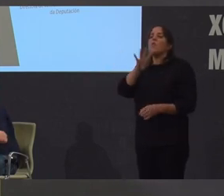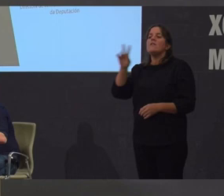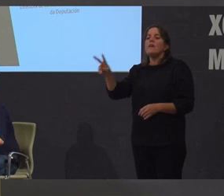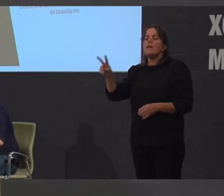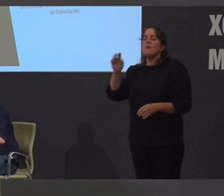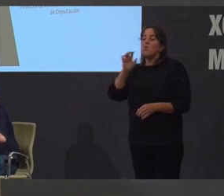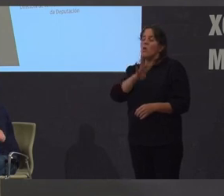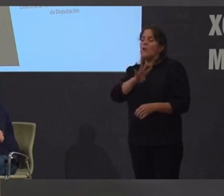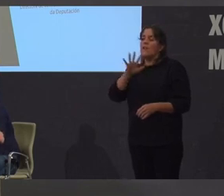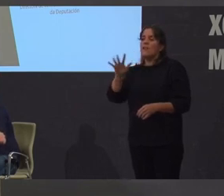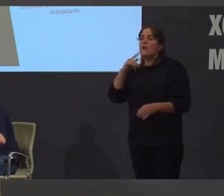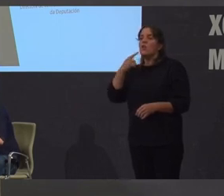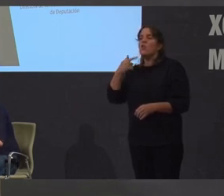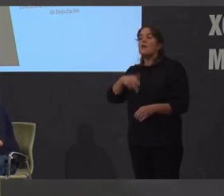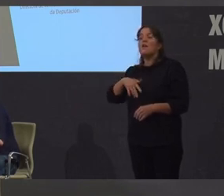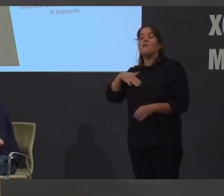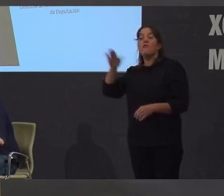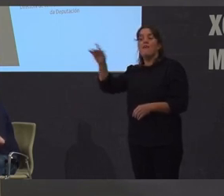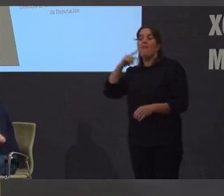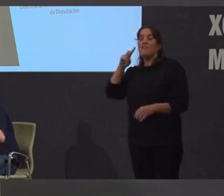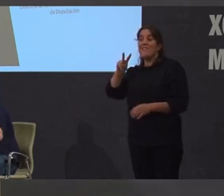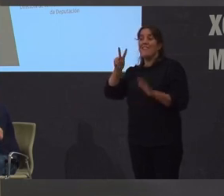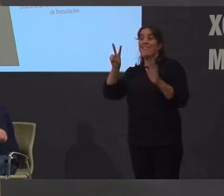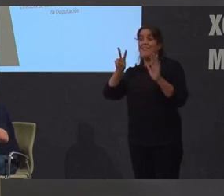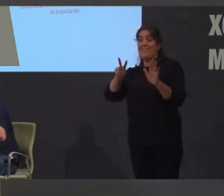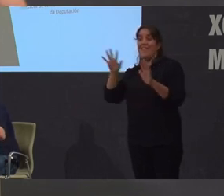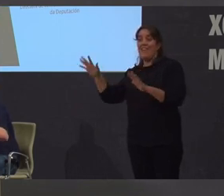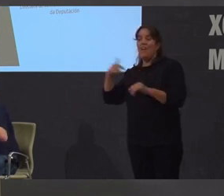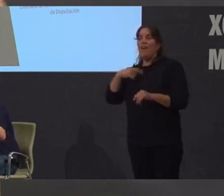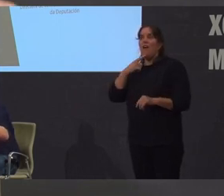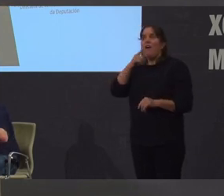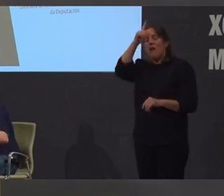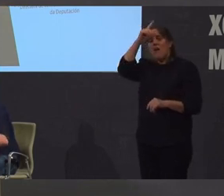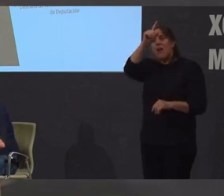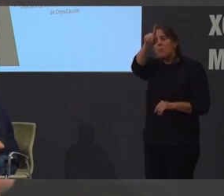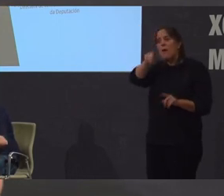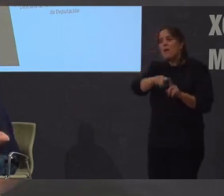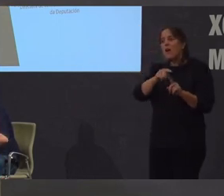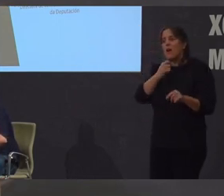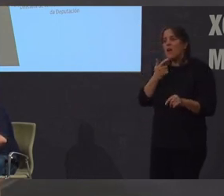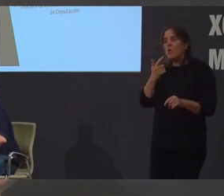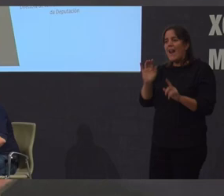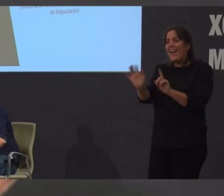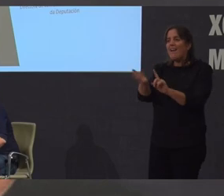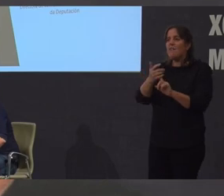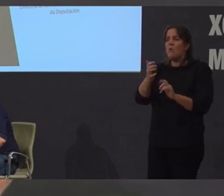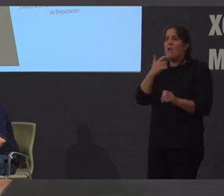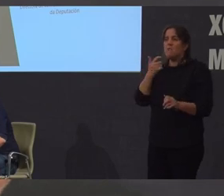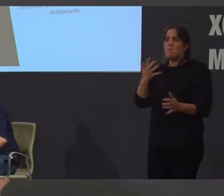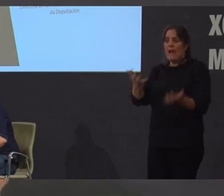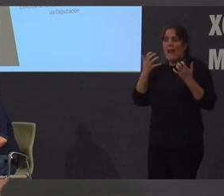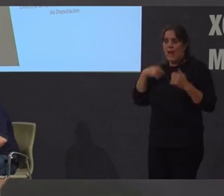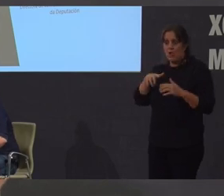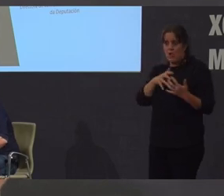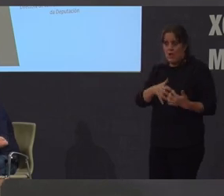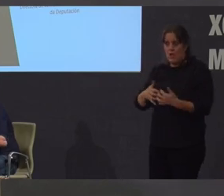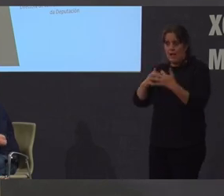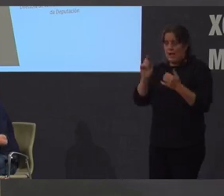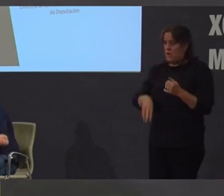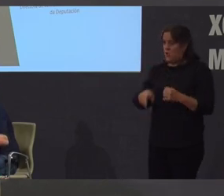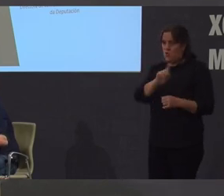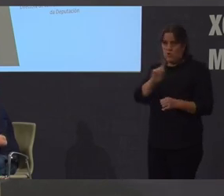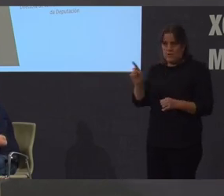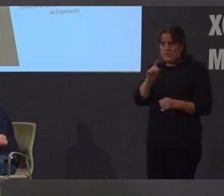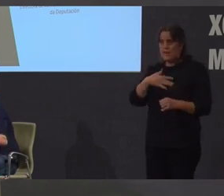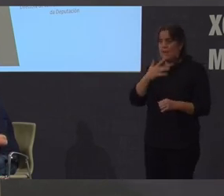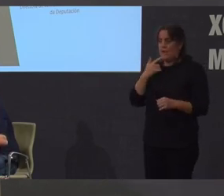a Hitler o a los nazis les hicieron, ¿no?, les ganaron la guerra, y aquí no ocurrió tal cosa, ¿no? Pero es cierto